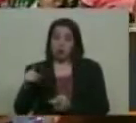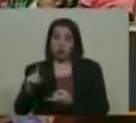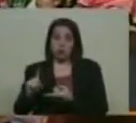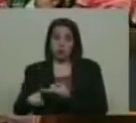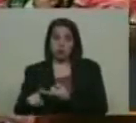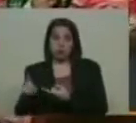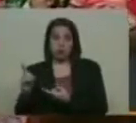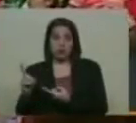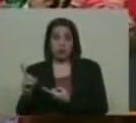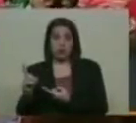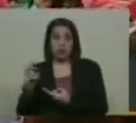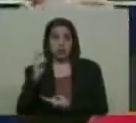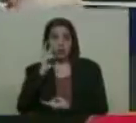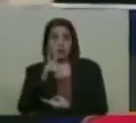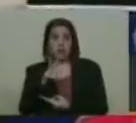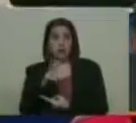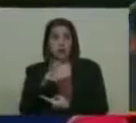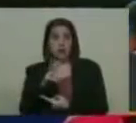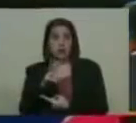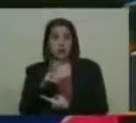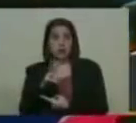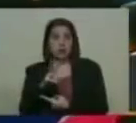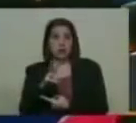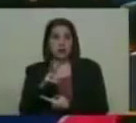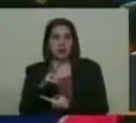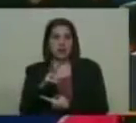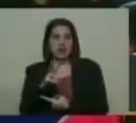Cilia, mira.